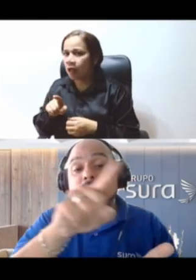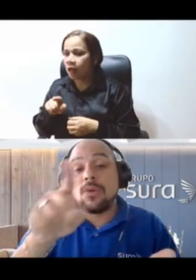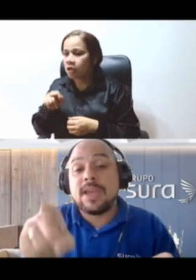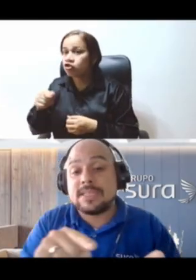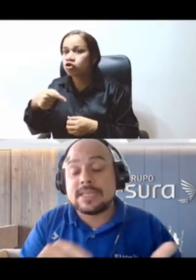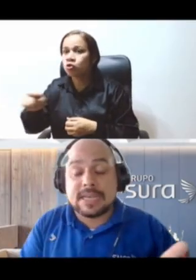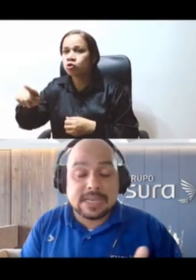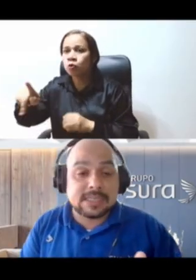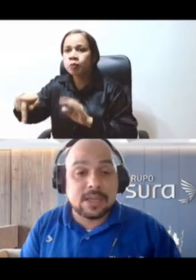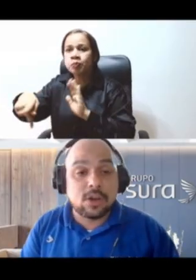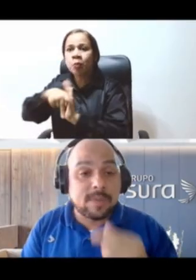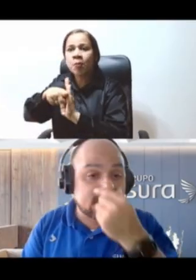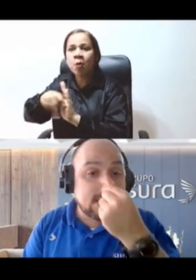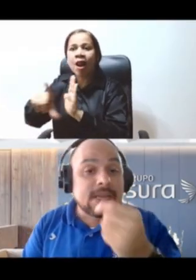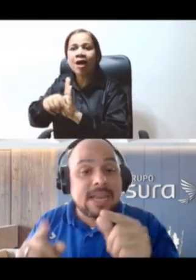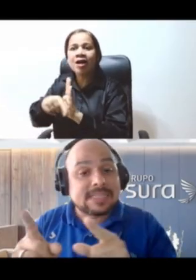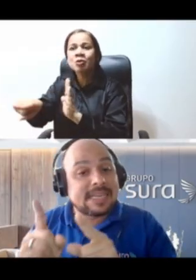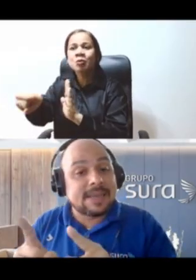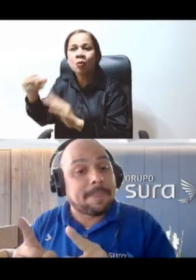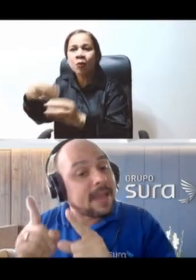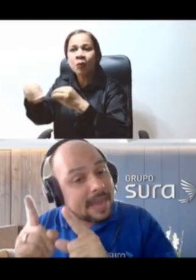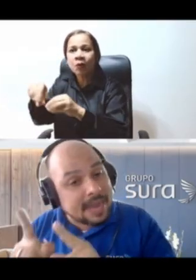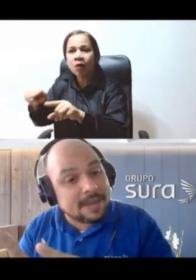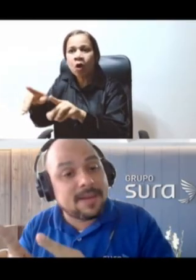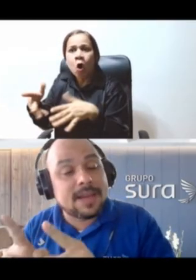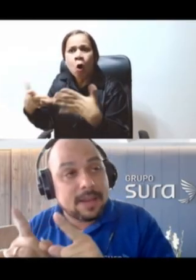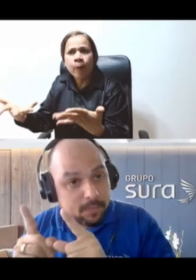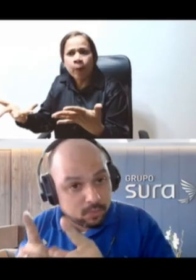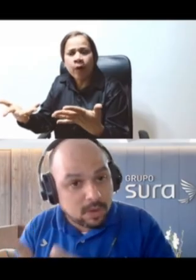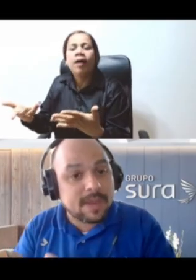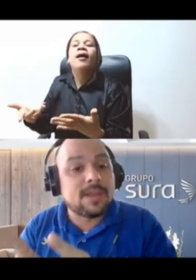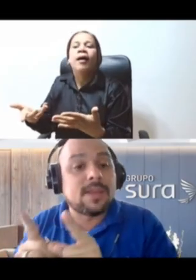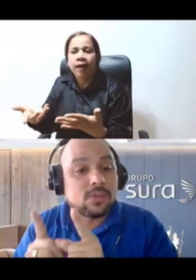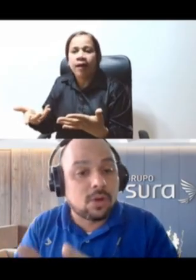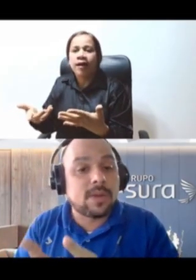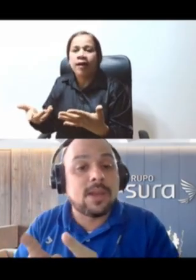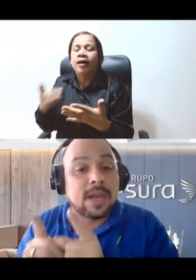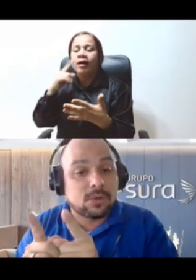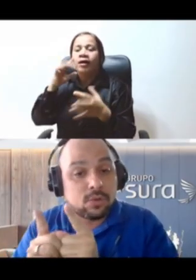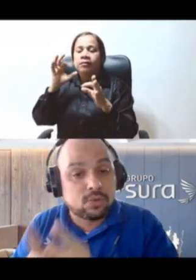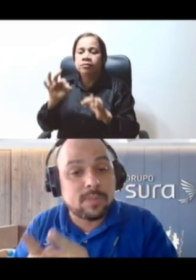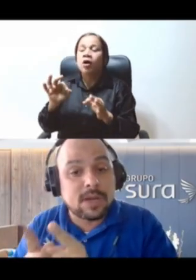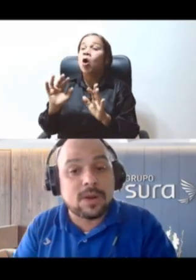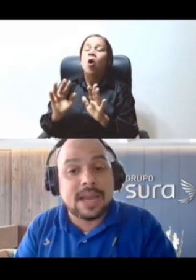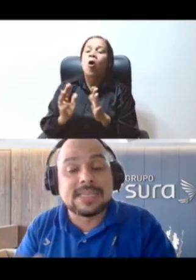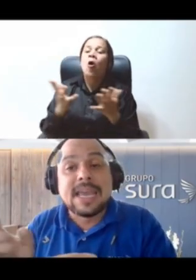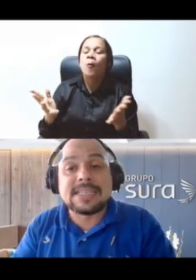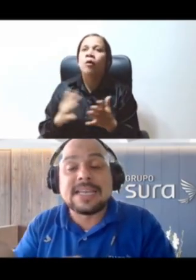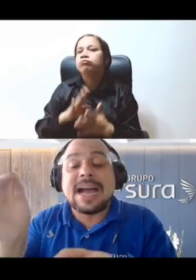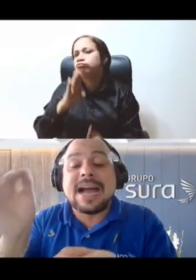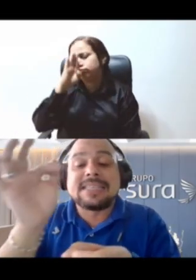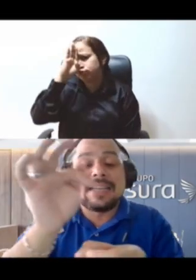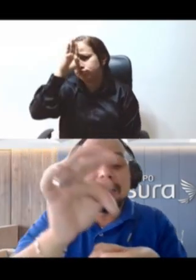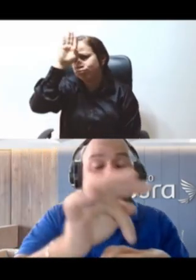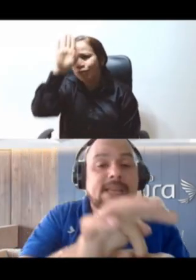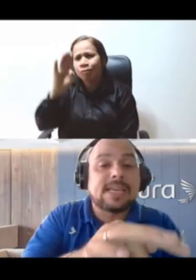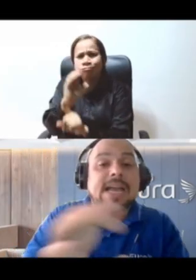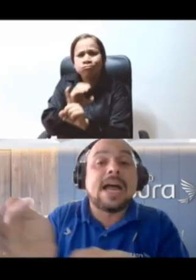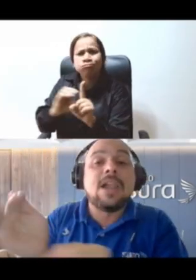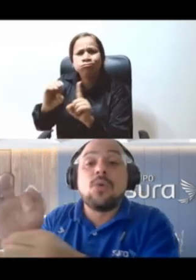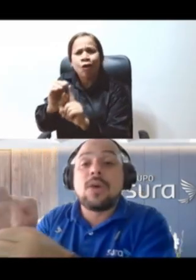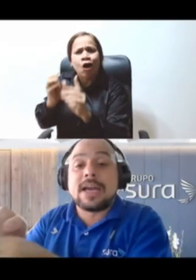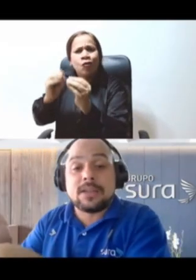pero dentro de estas clases de normas, las que hablan puntualmente sobre las costumbres locales,